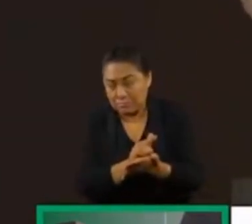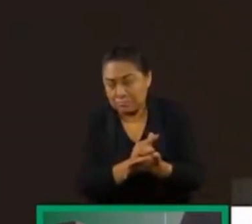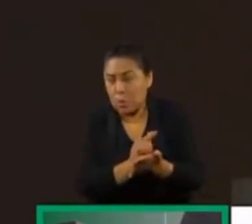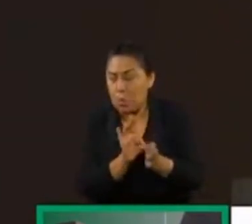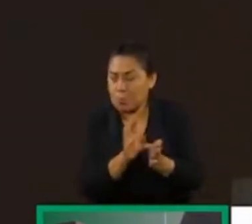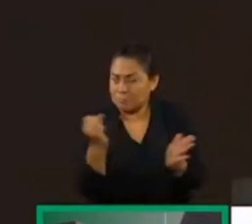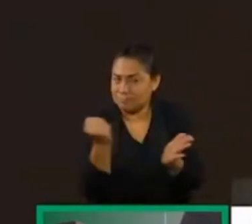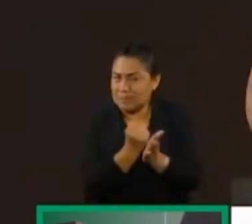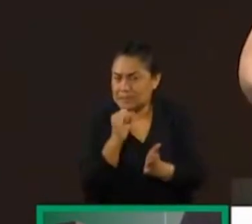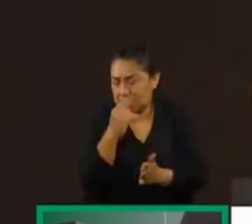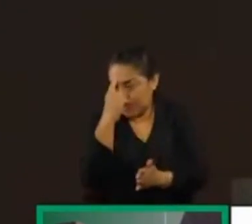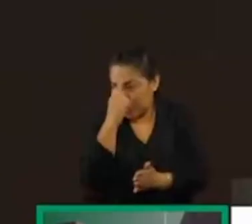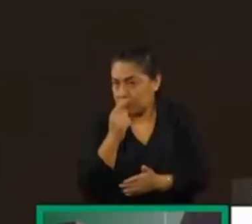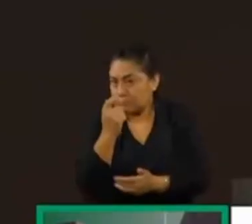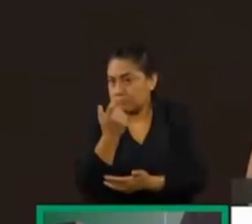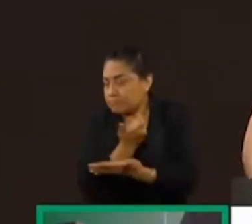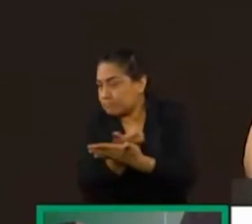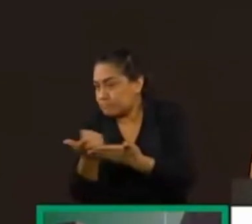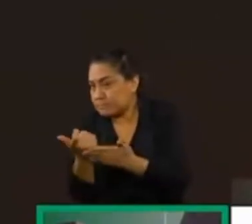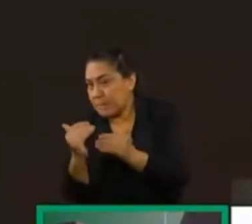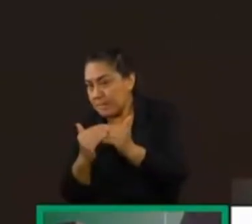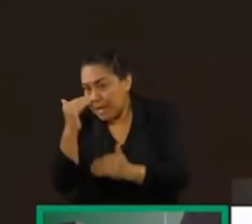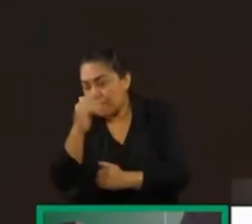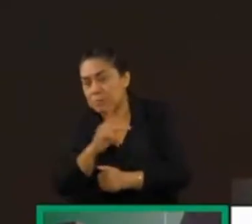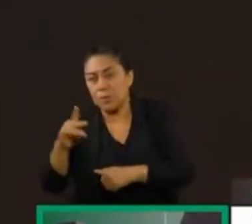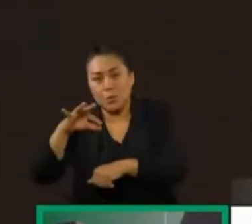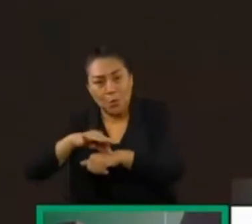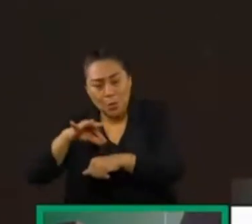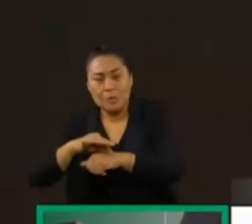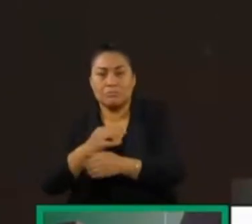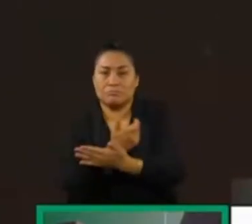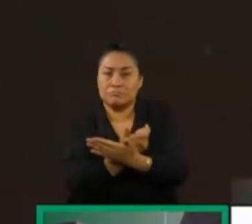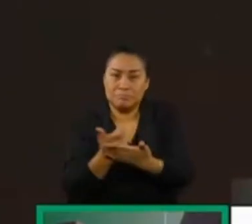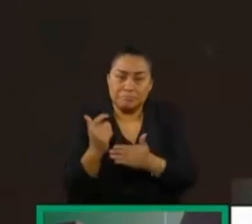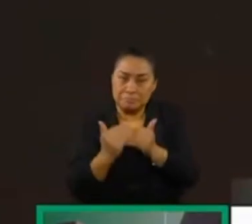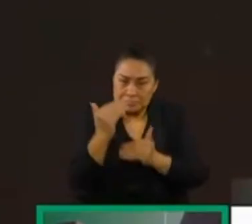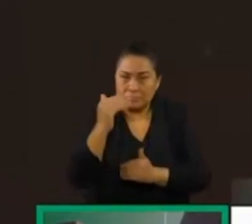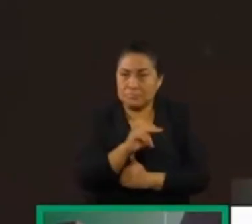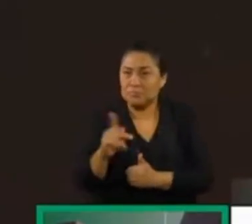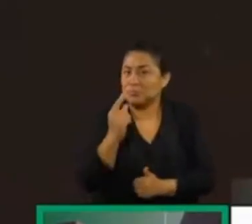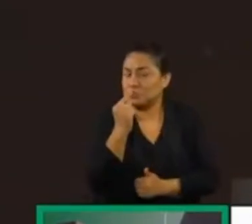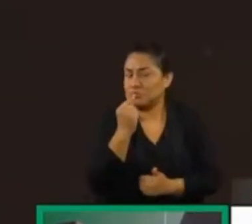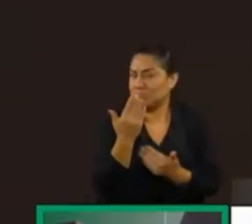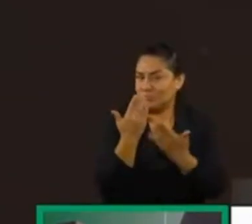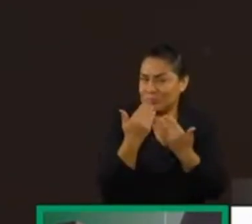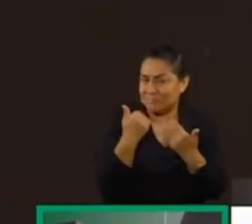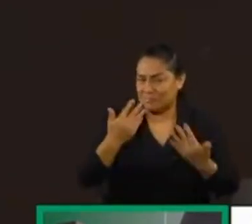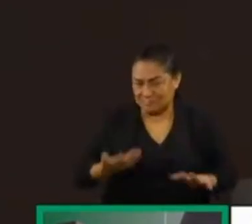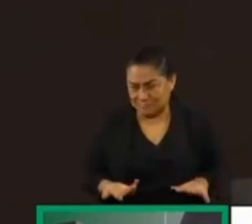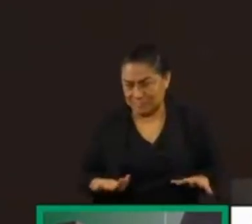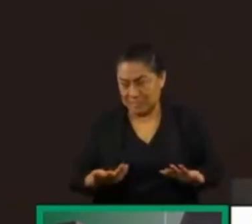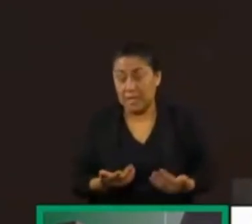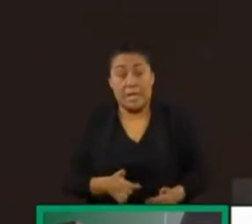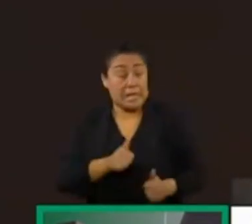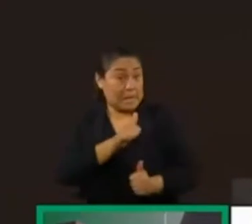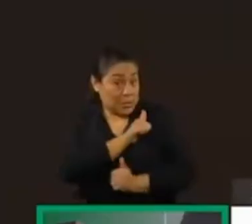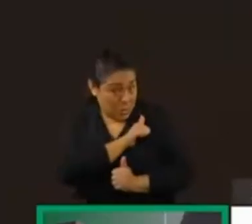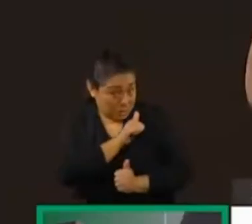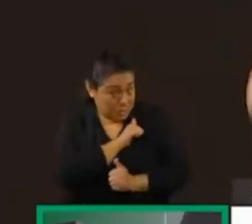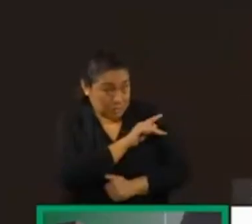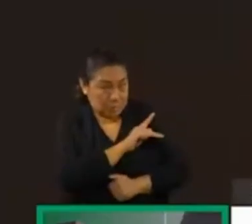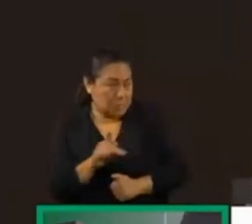mejora los salarios al personal médico y a los policías. No nos olvidamos tampoco que el Ejército ha sido